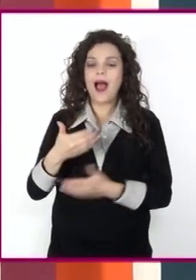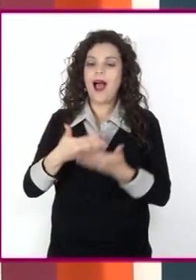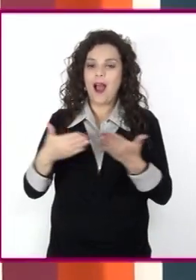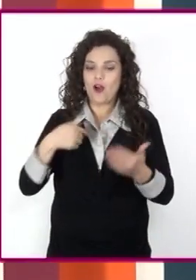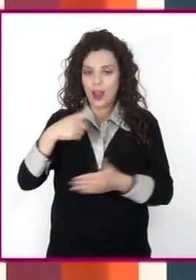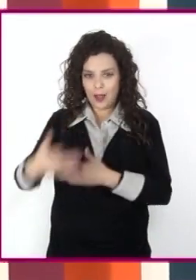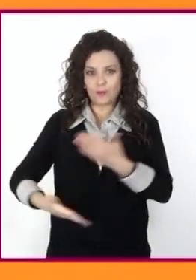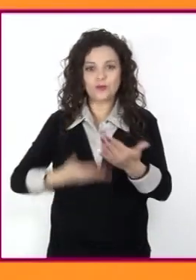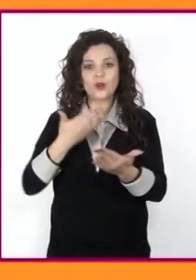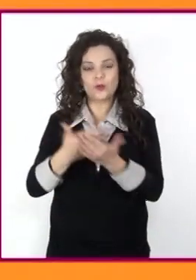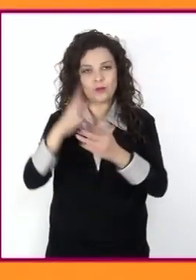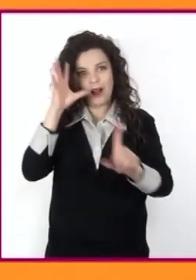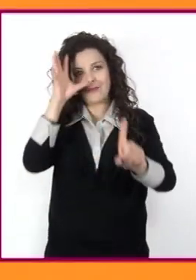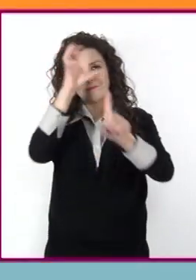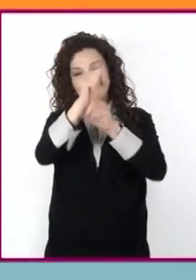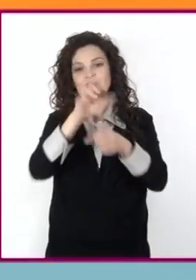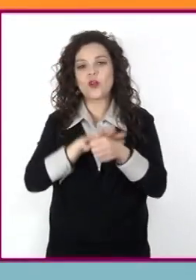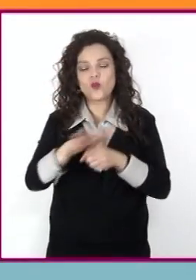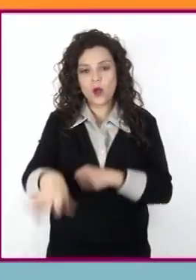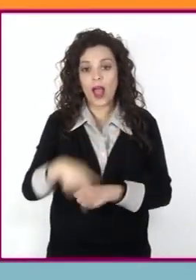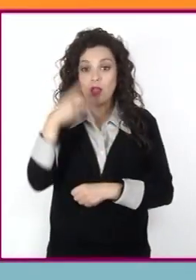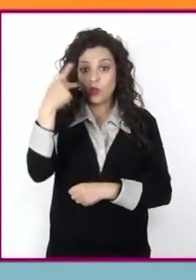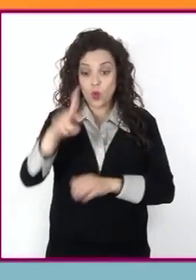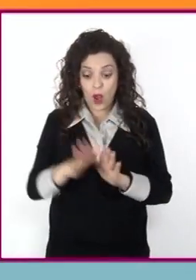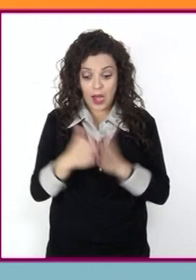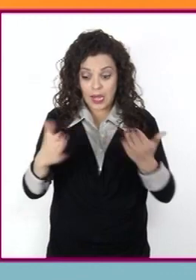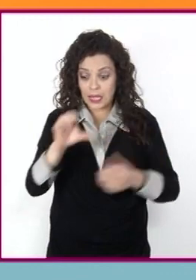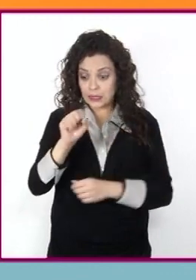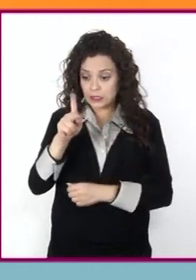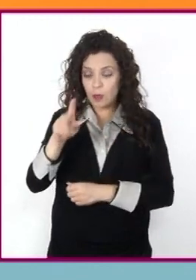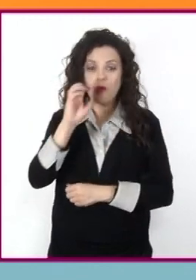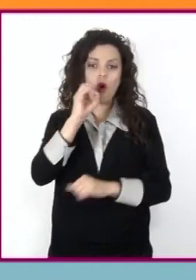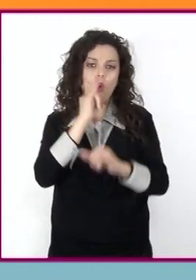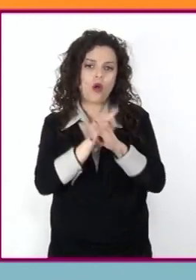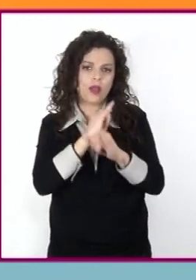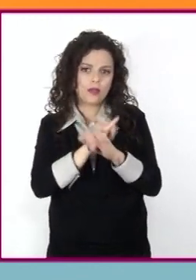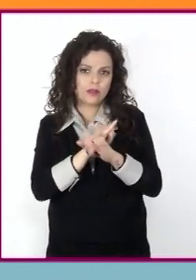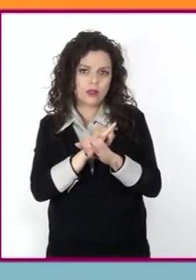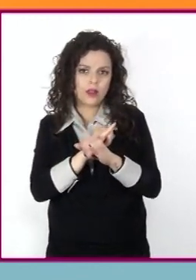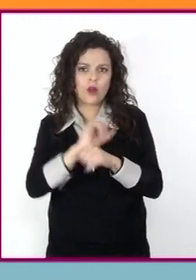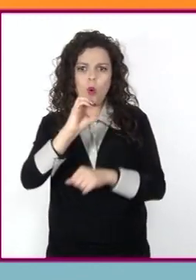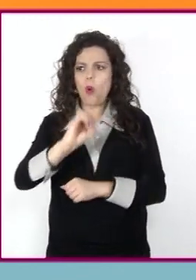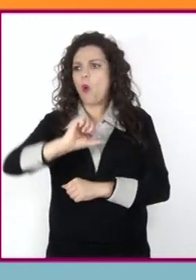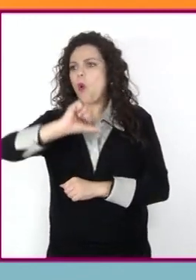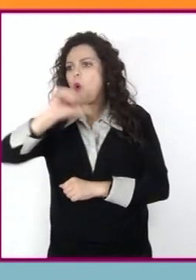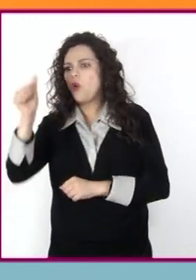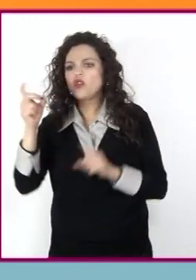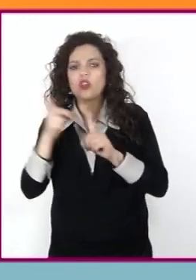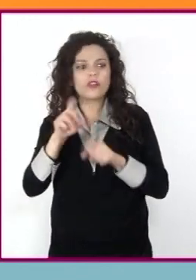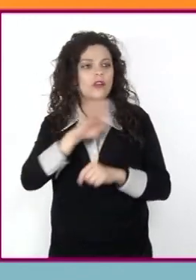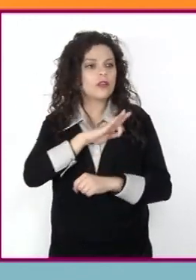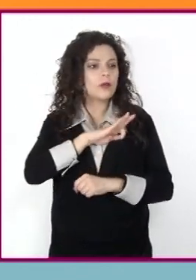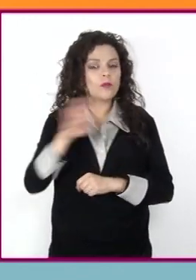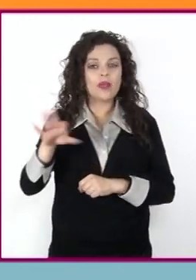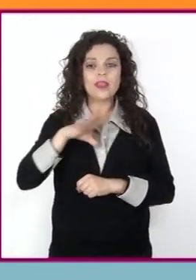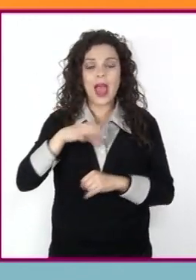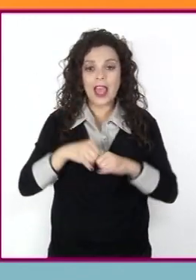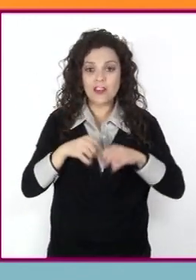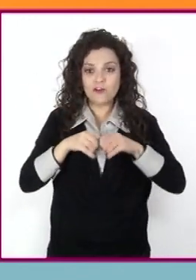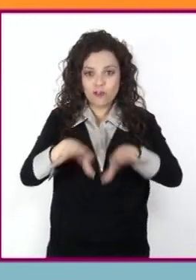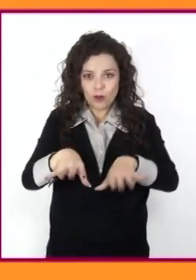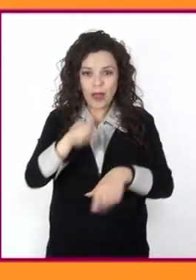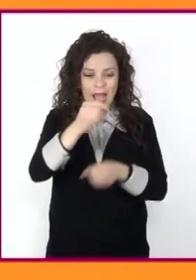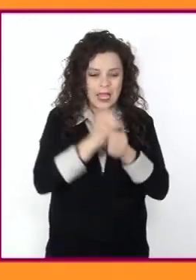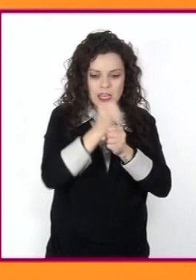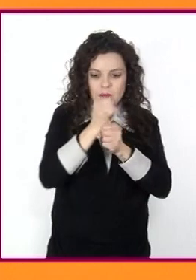reto. Investiguen en su libro de texto, en internet o alguna otra fuente de información la estructura del